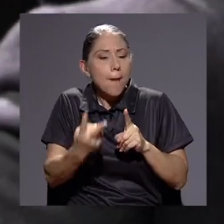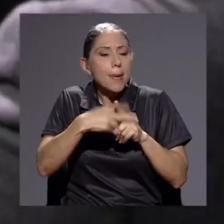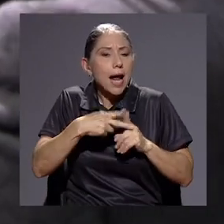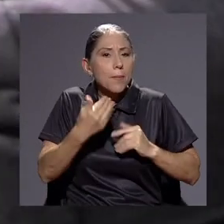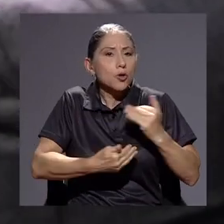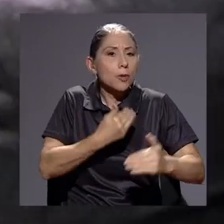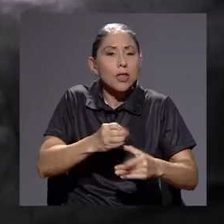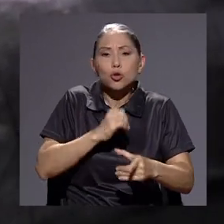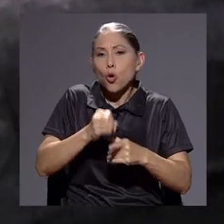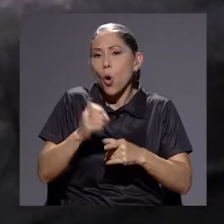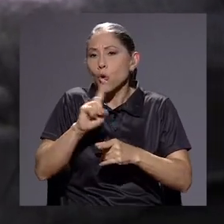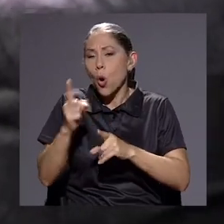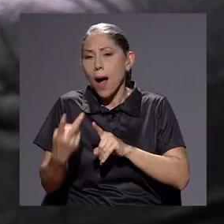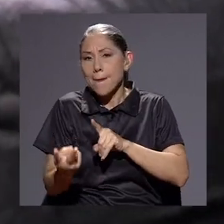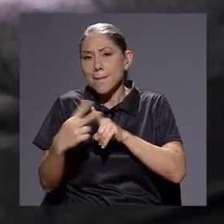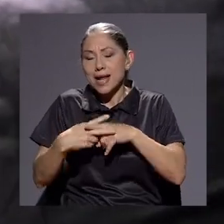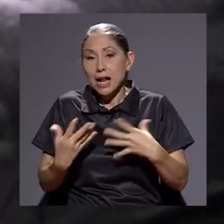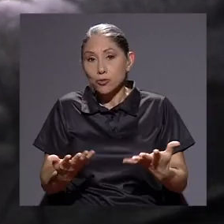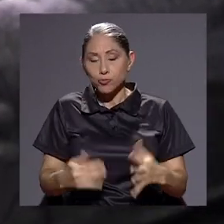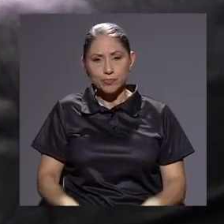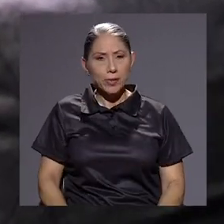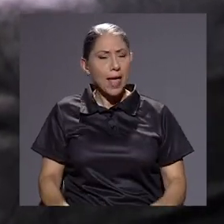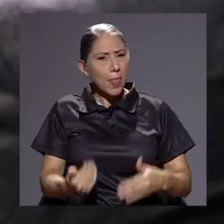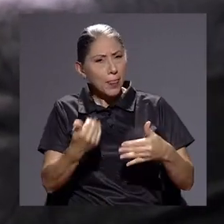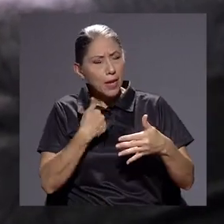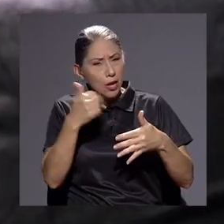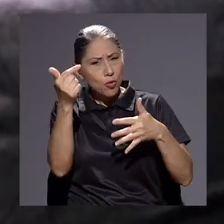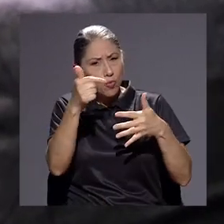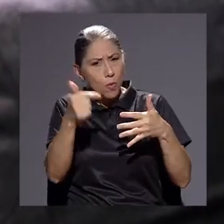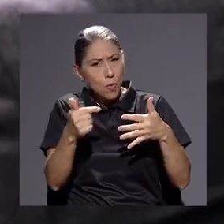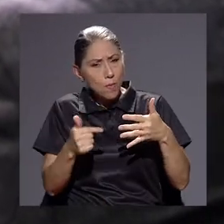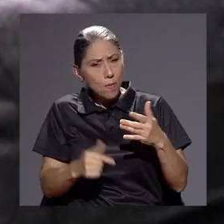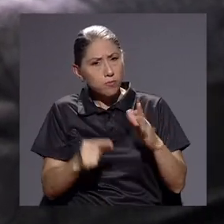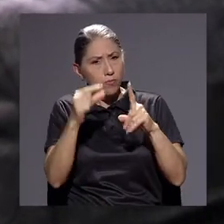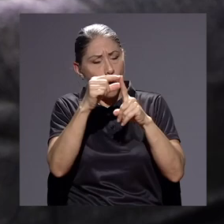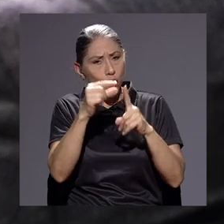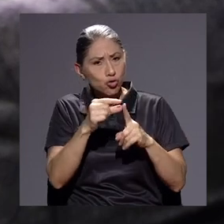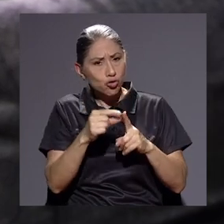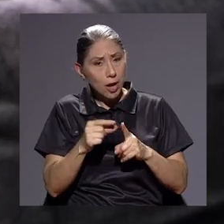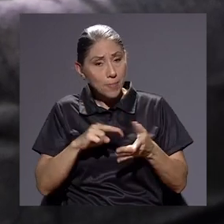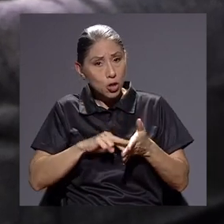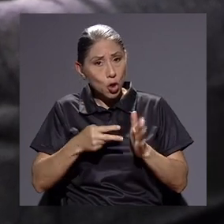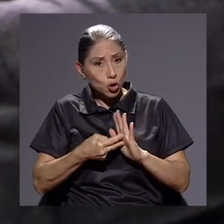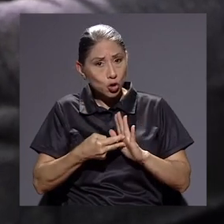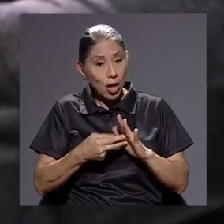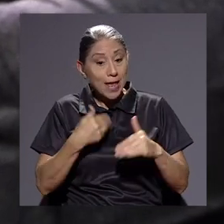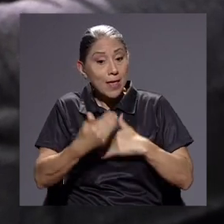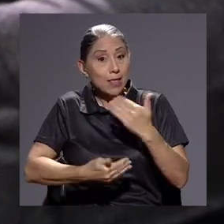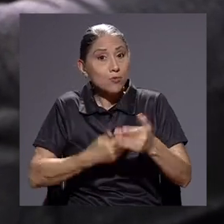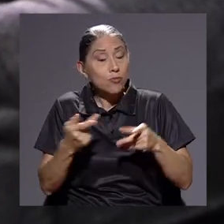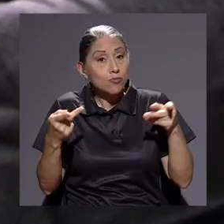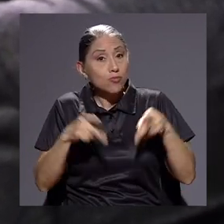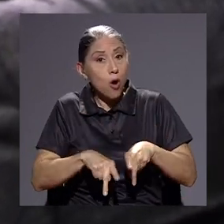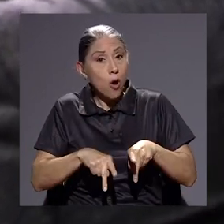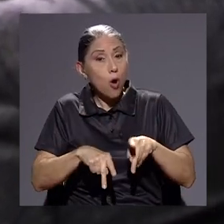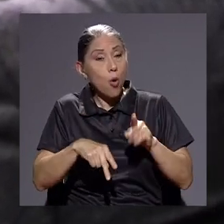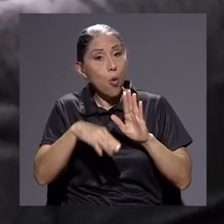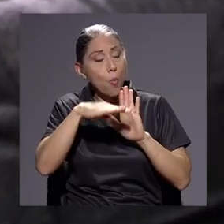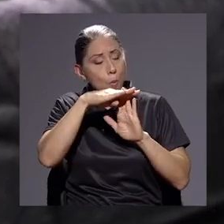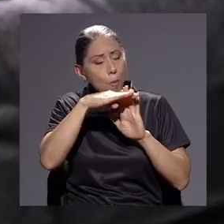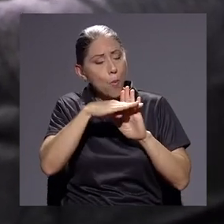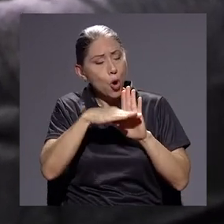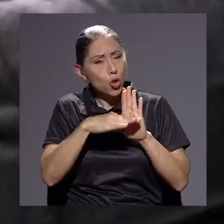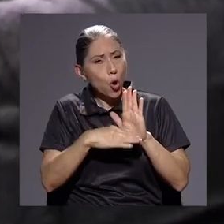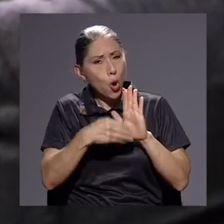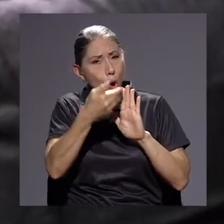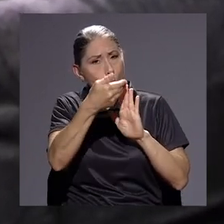Alan, teniendo toda esta gran cantidad de conceptos que hacen posible en este momento lo que va a resultar un protocolo